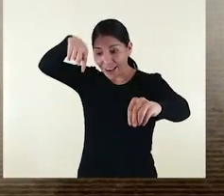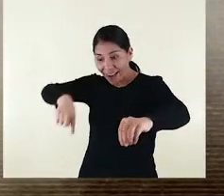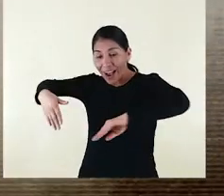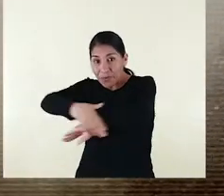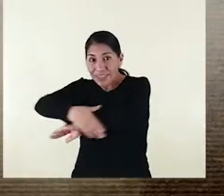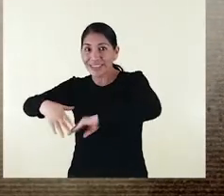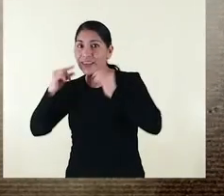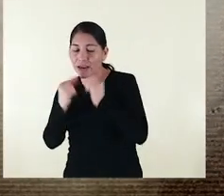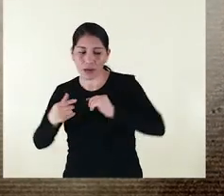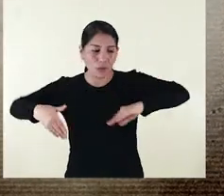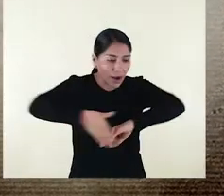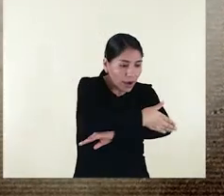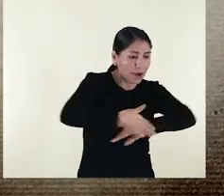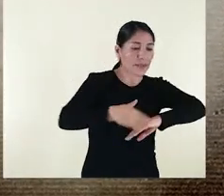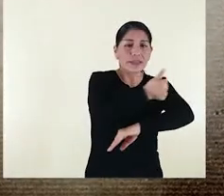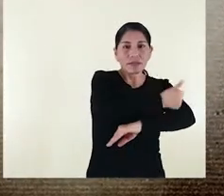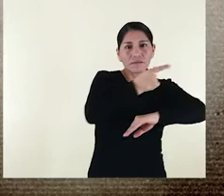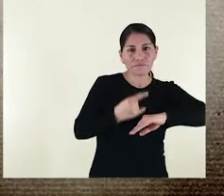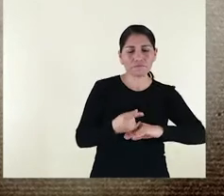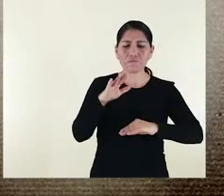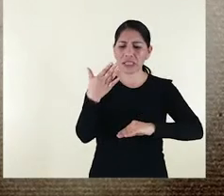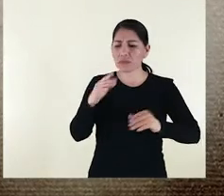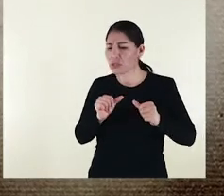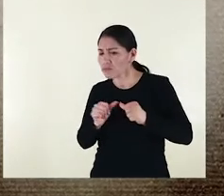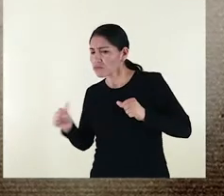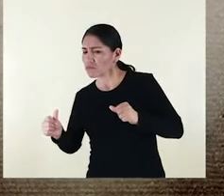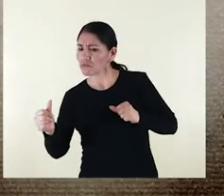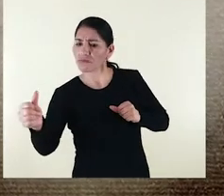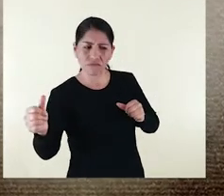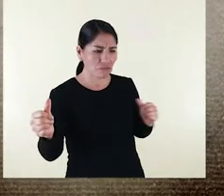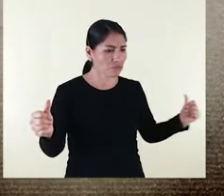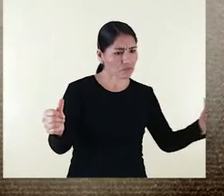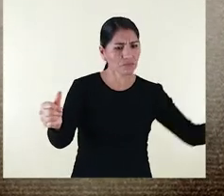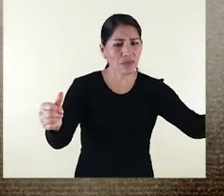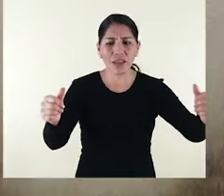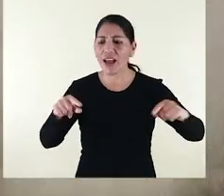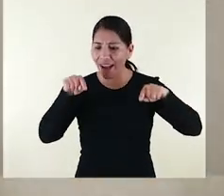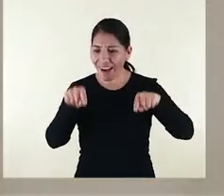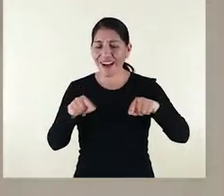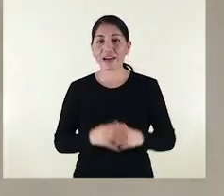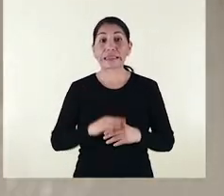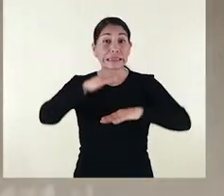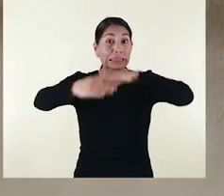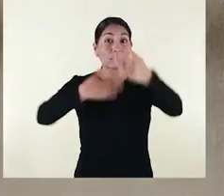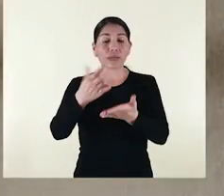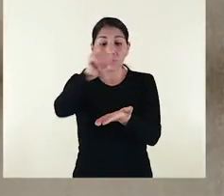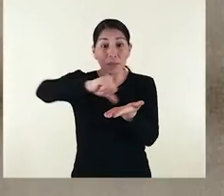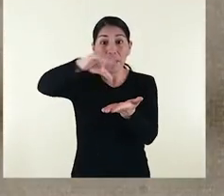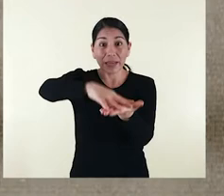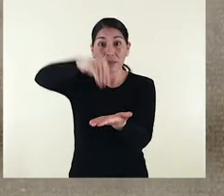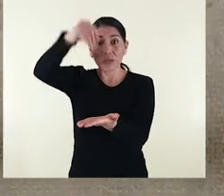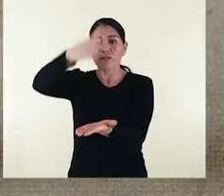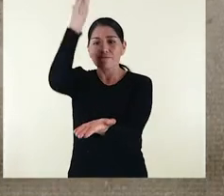la futura Alfonso Ugarte, siguiendo más o menos el trazado de las murallas de la ciudad que sobre ellas habían estado. El problema es que partió